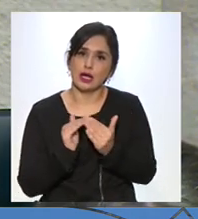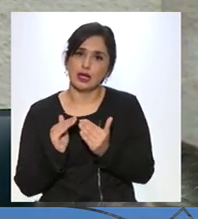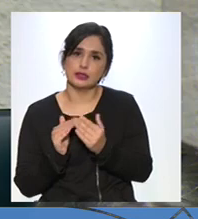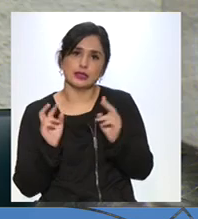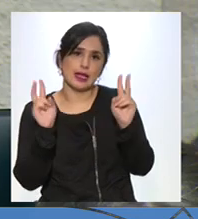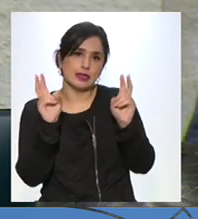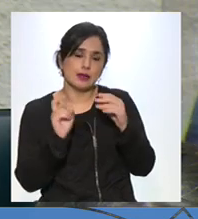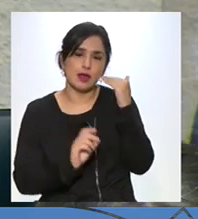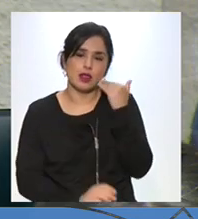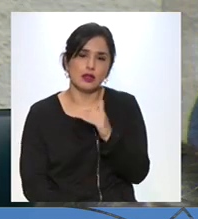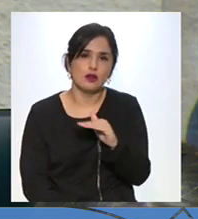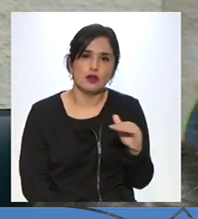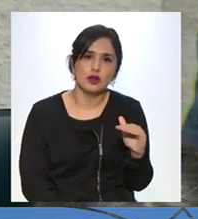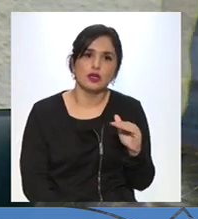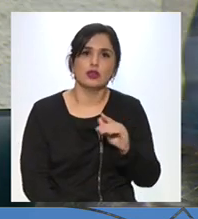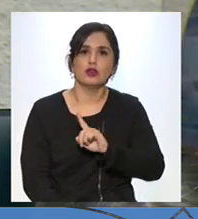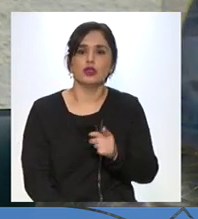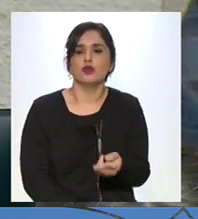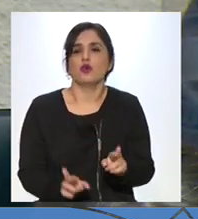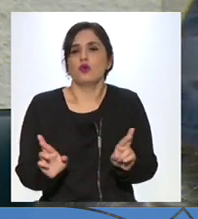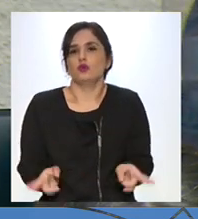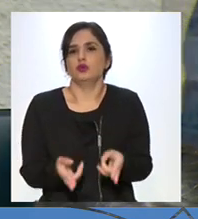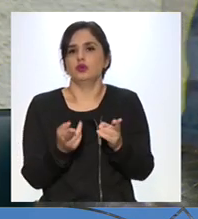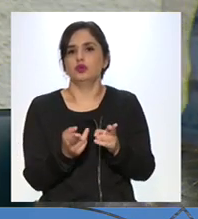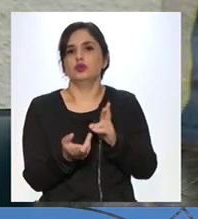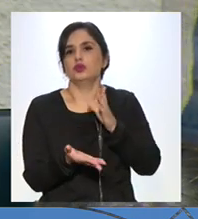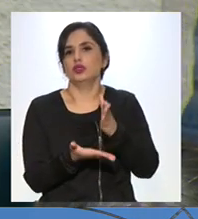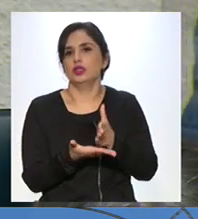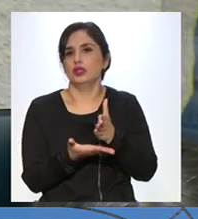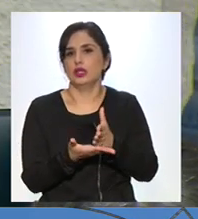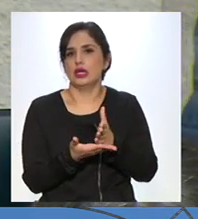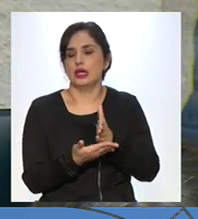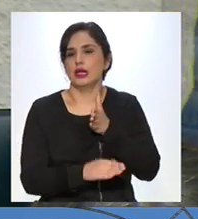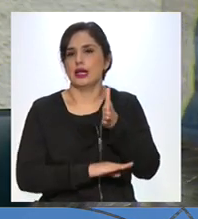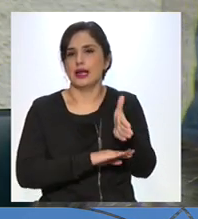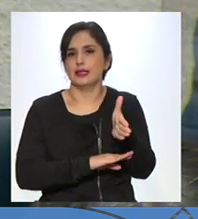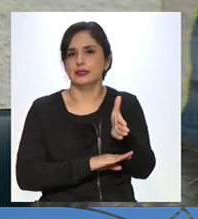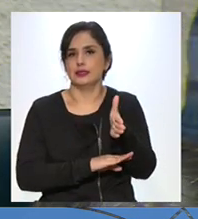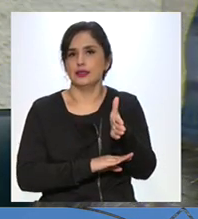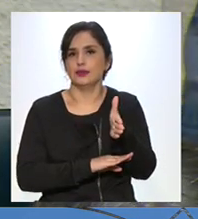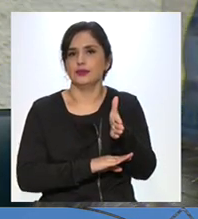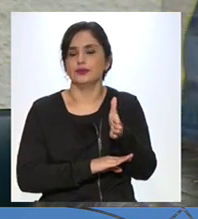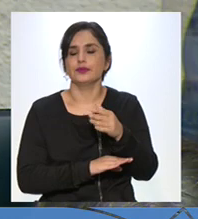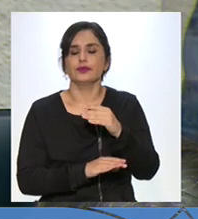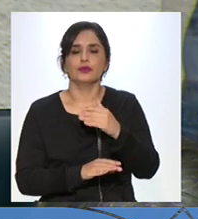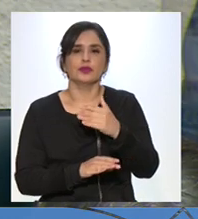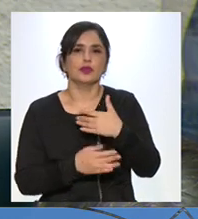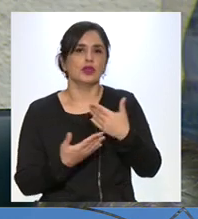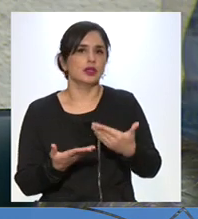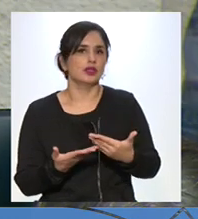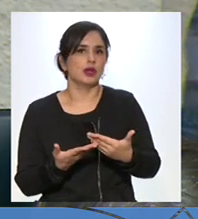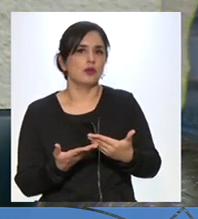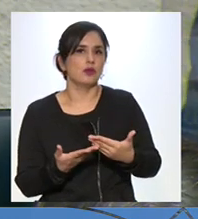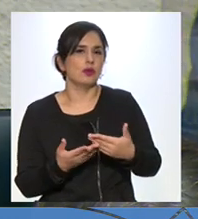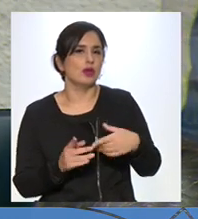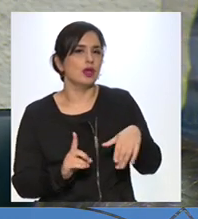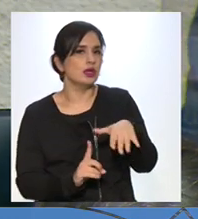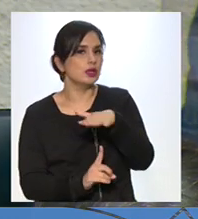tema de los niños que aún no recuperan plenamente las tareas escolares, que estamos viviendo un efecto de esa